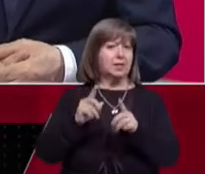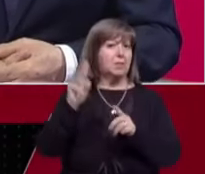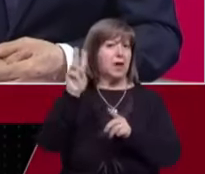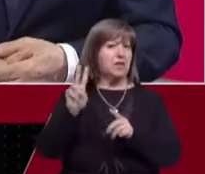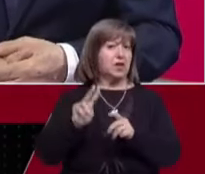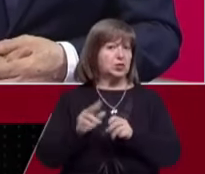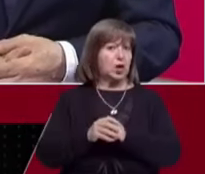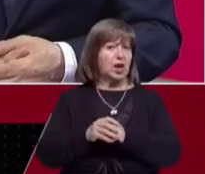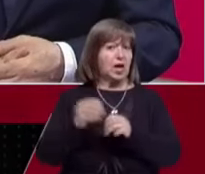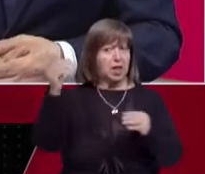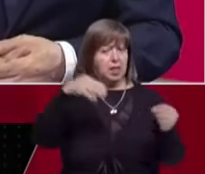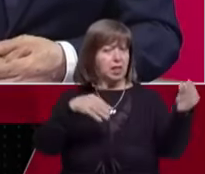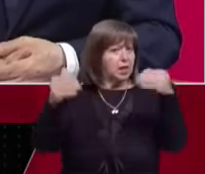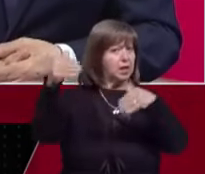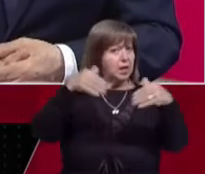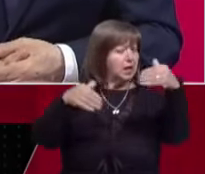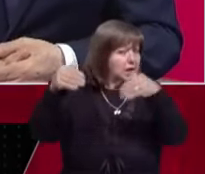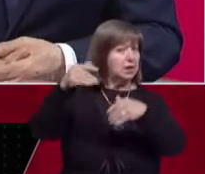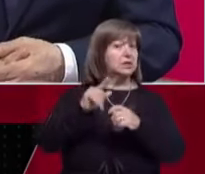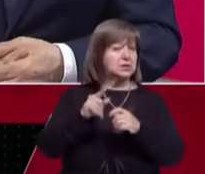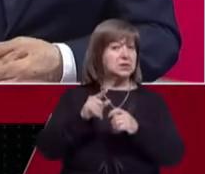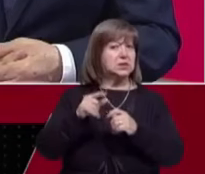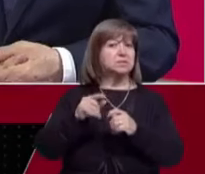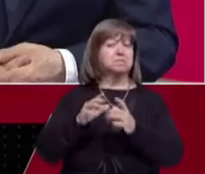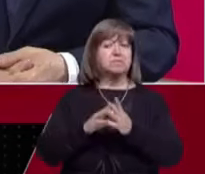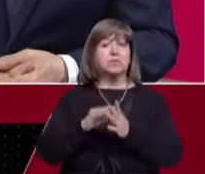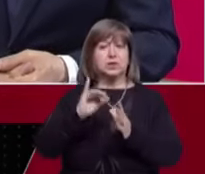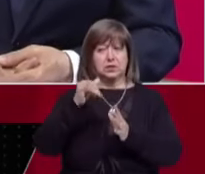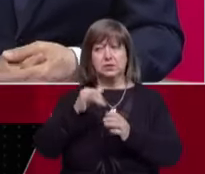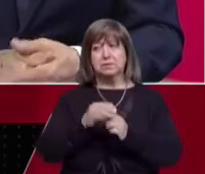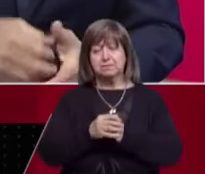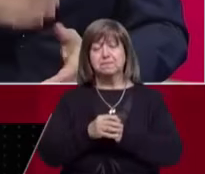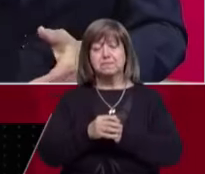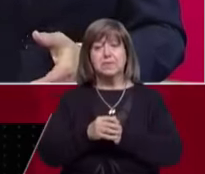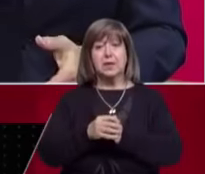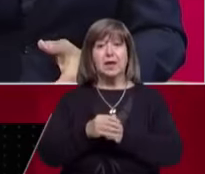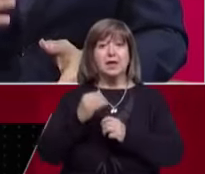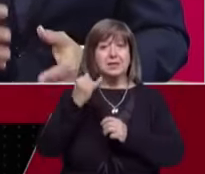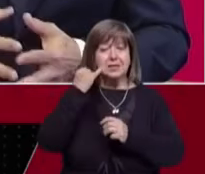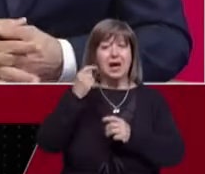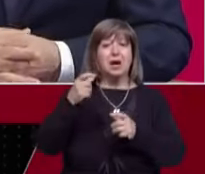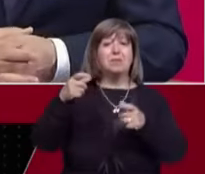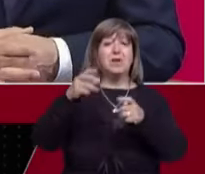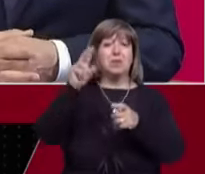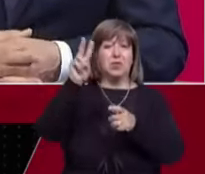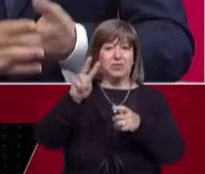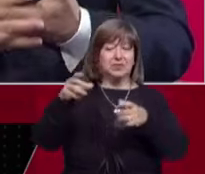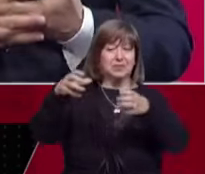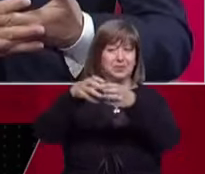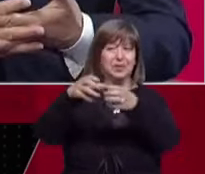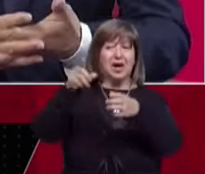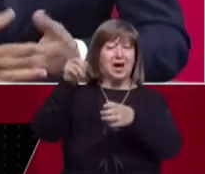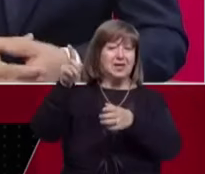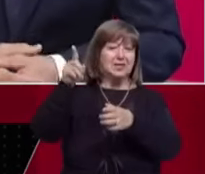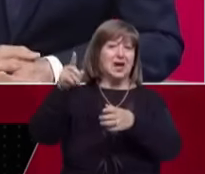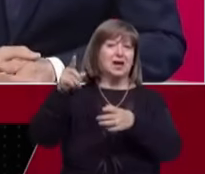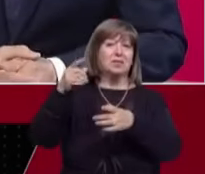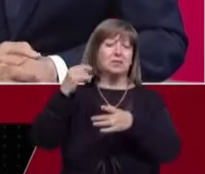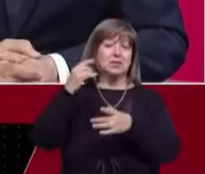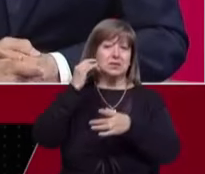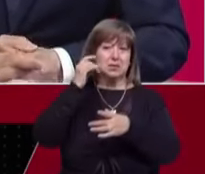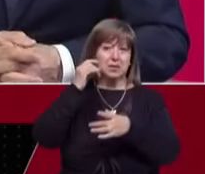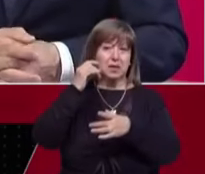y a ejercer una profesión. Absolutamente. En los últimos años, la pérdida del PBI ha sido pavorosa en